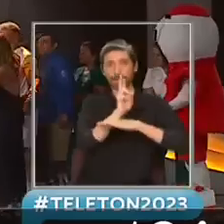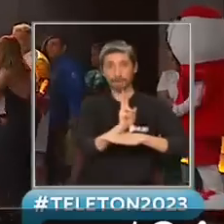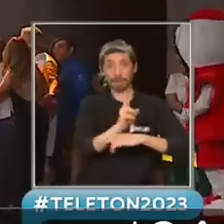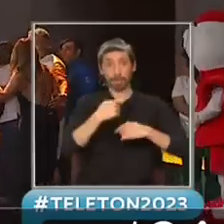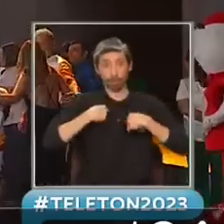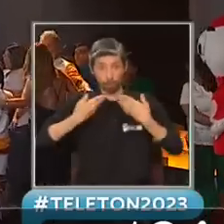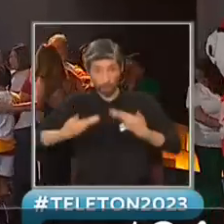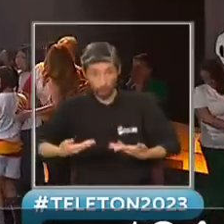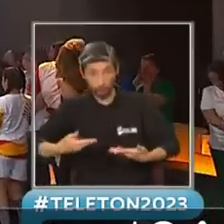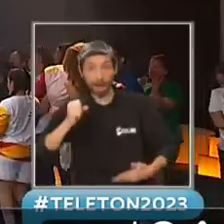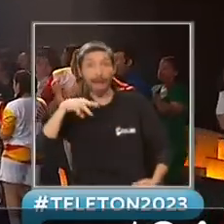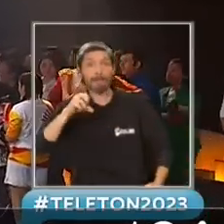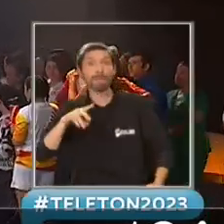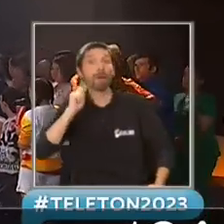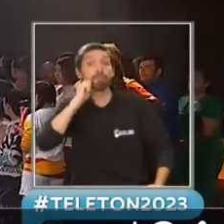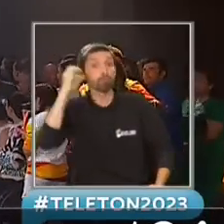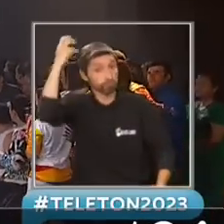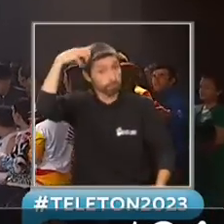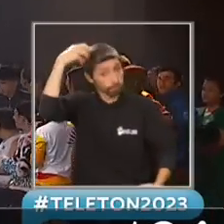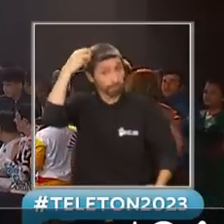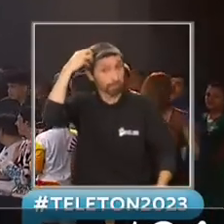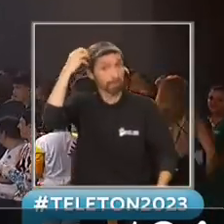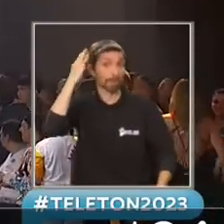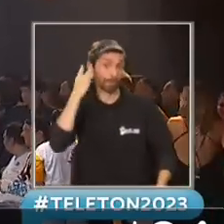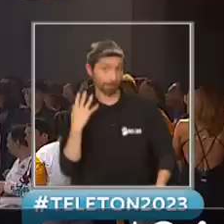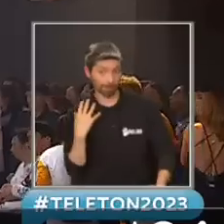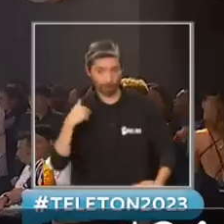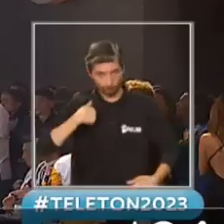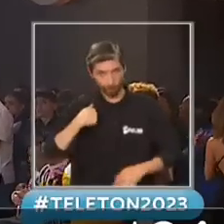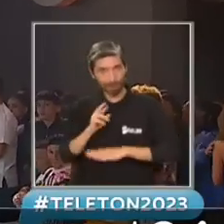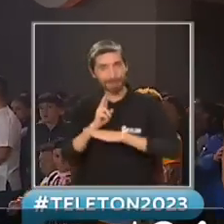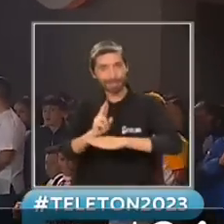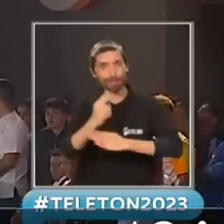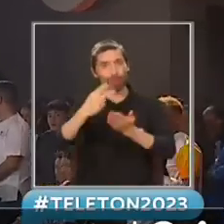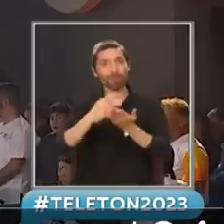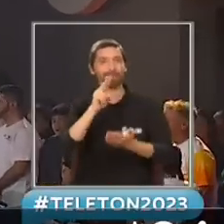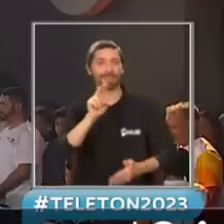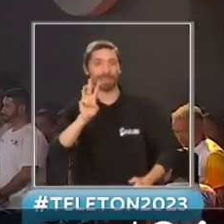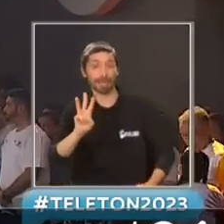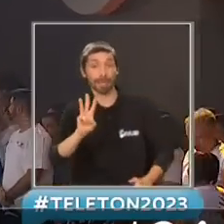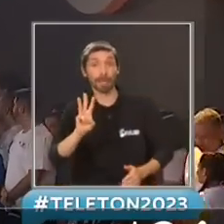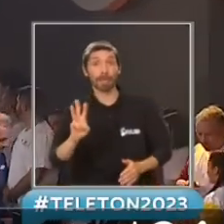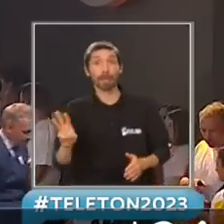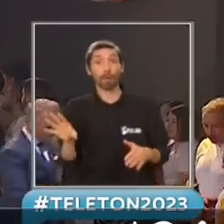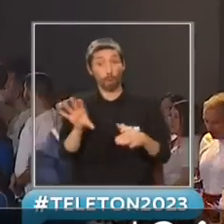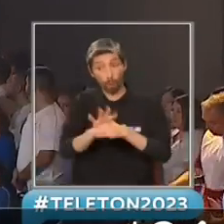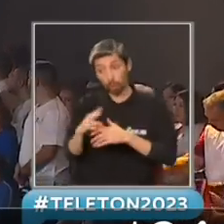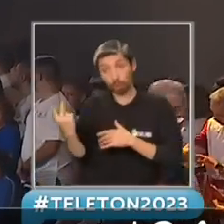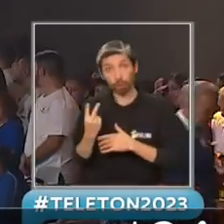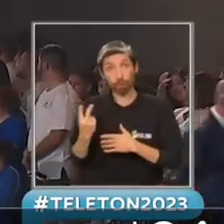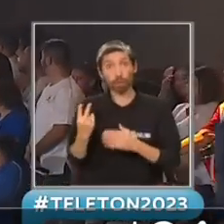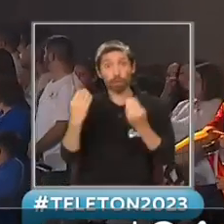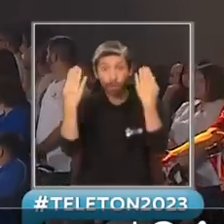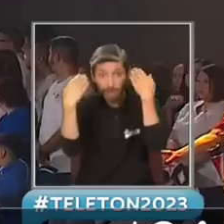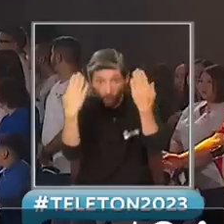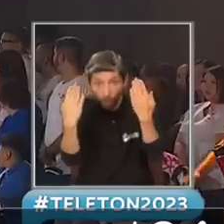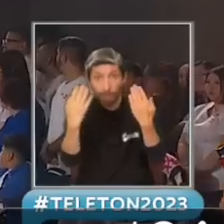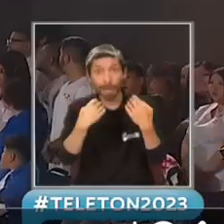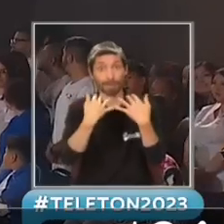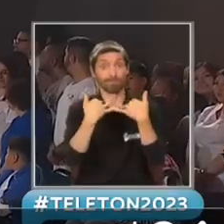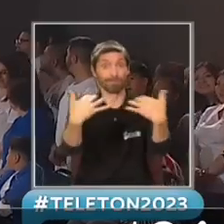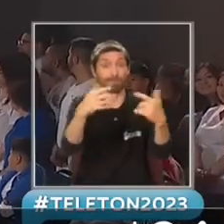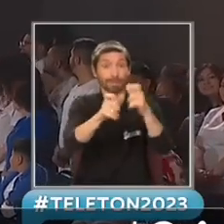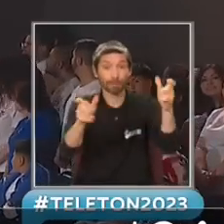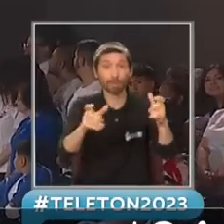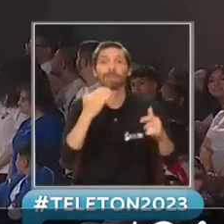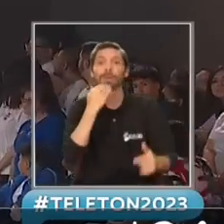Amanda Meléndez, la embajadora de esta Teletón 2023. Juntas queremos saludar a este lindo público, al presidente de la República, don